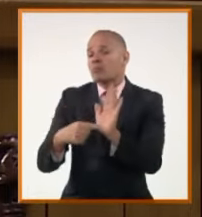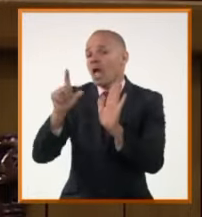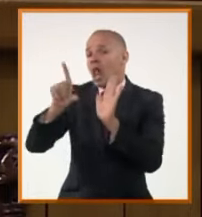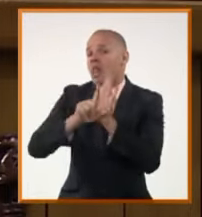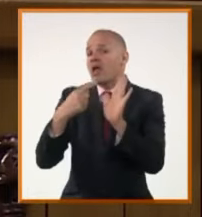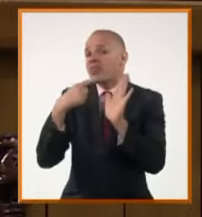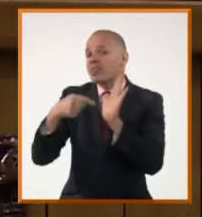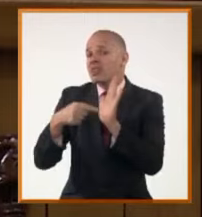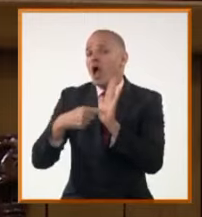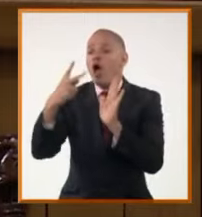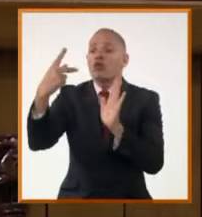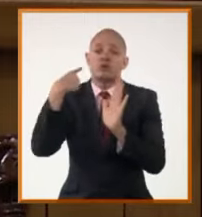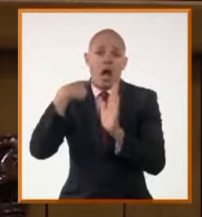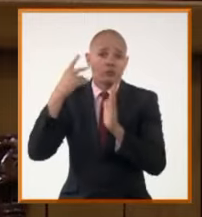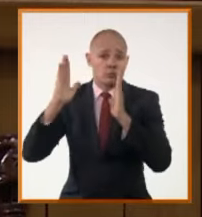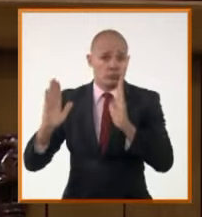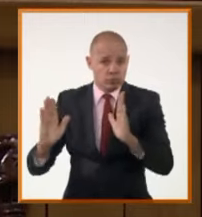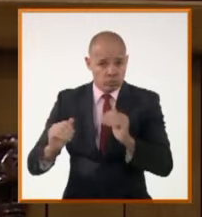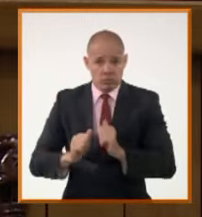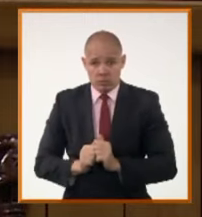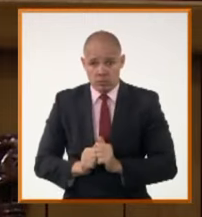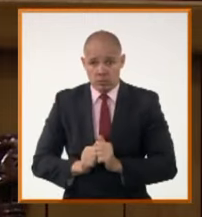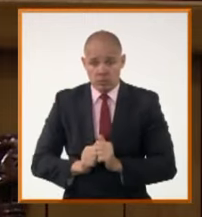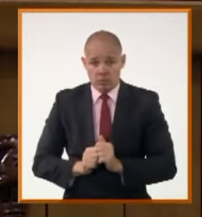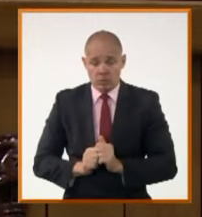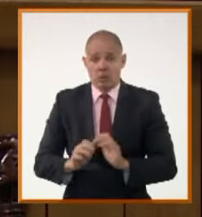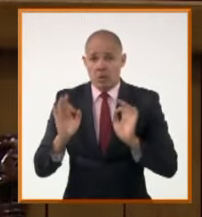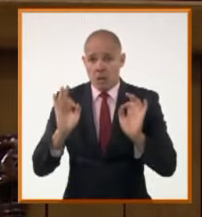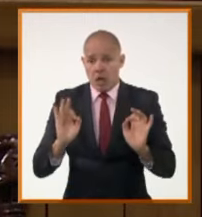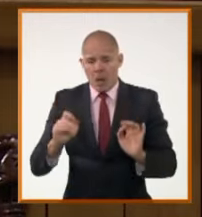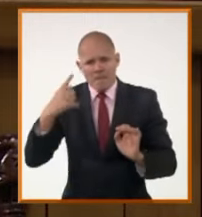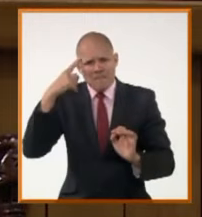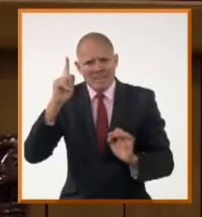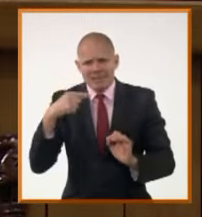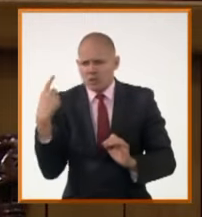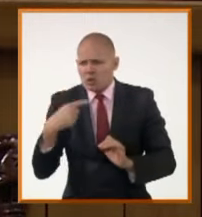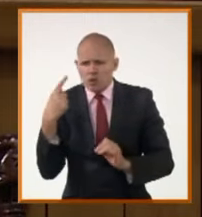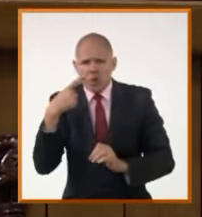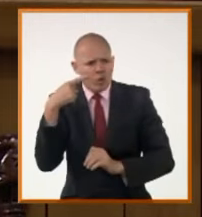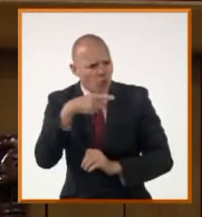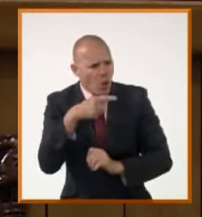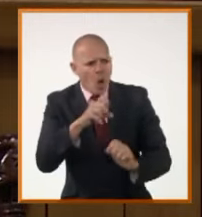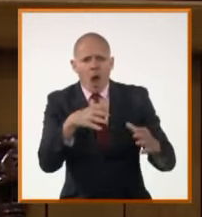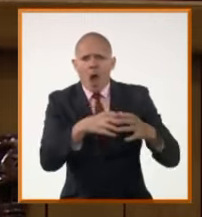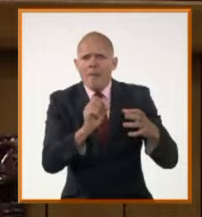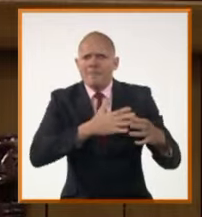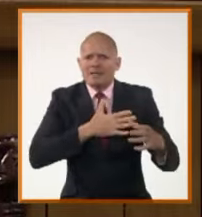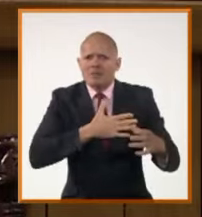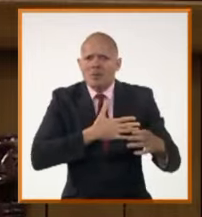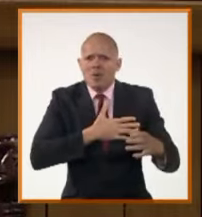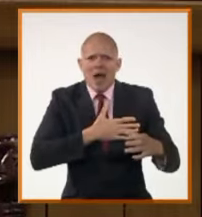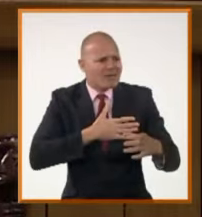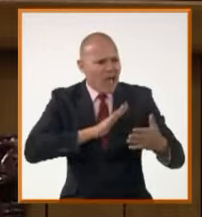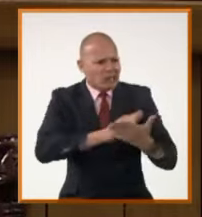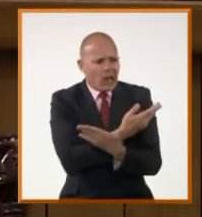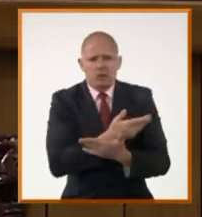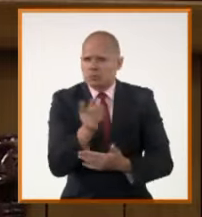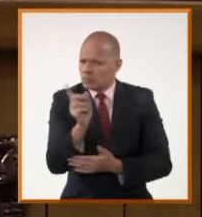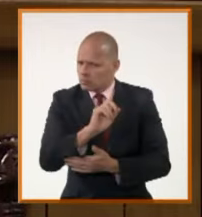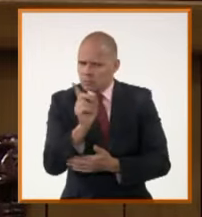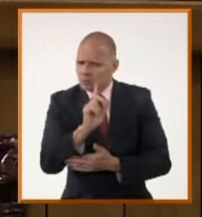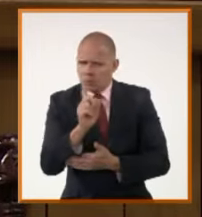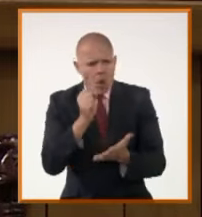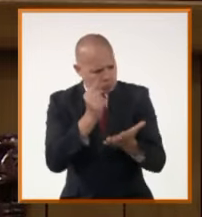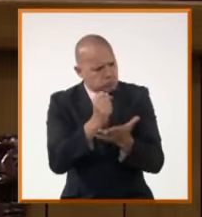para nada van dirigidas a dar un paso atrás, a retroceder, para nada van a prohibir. Vamos a seguir